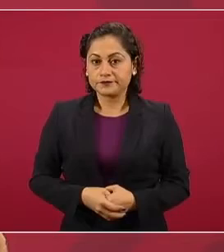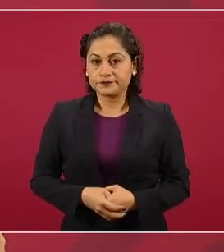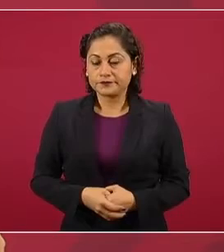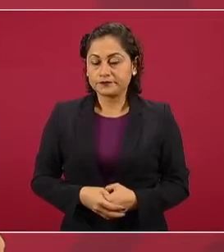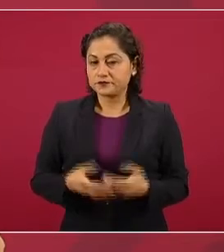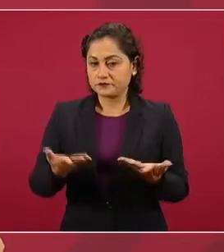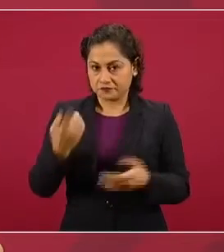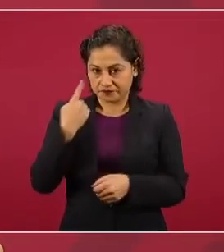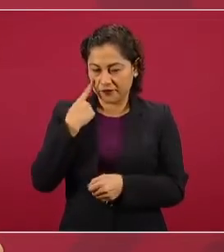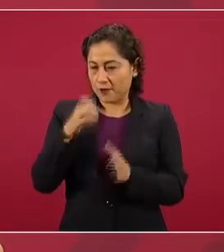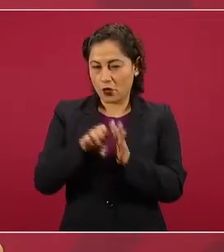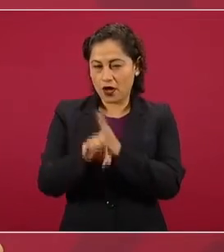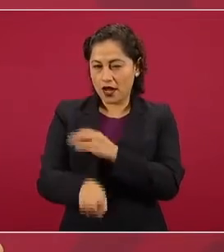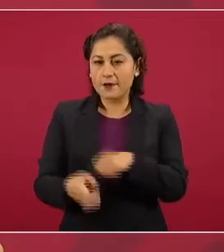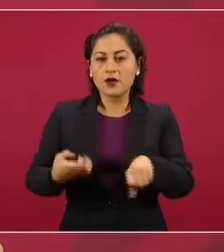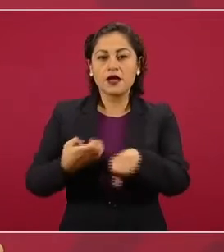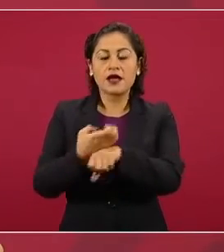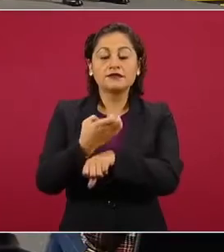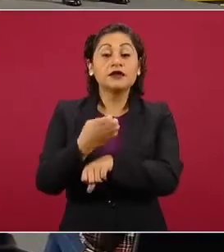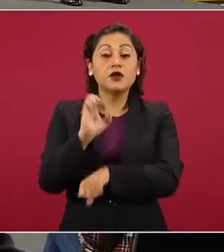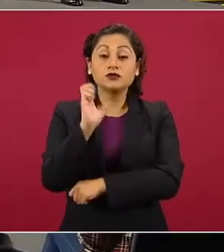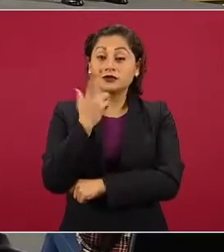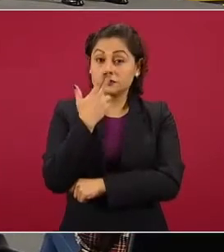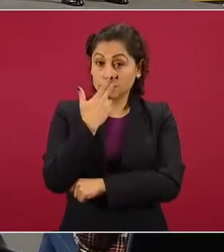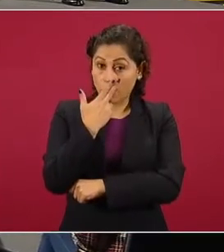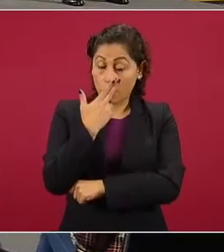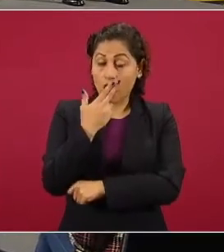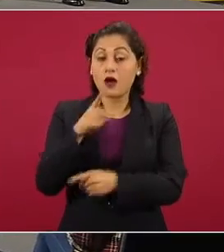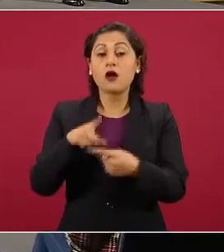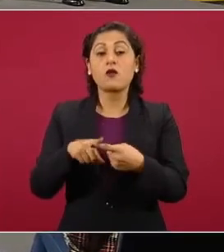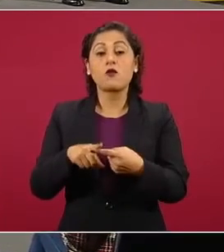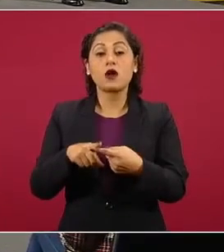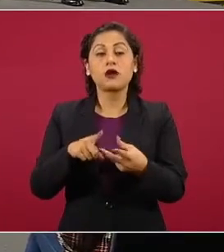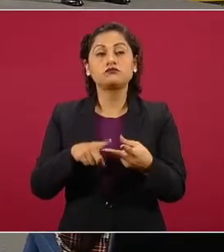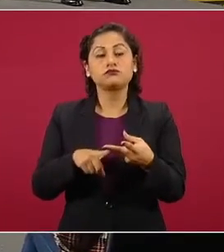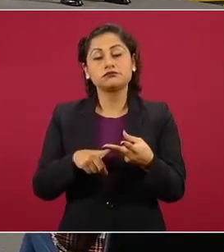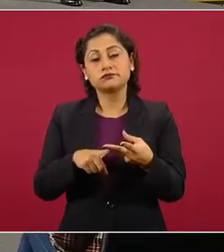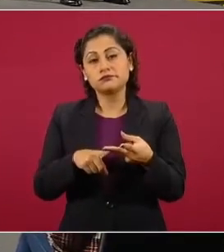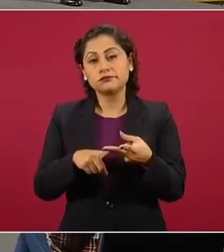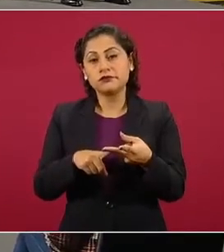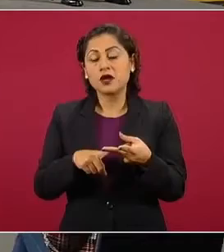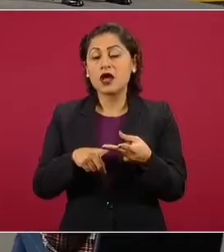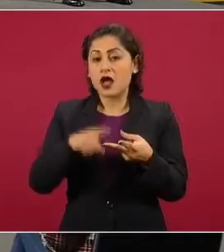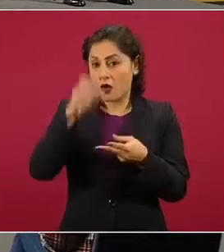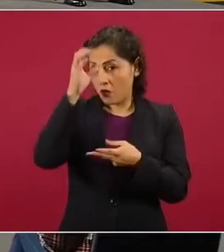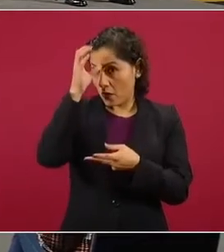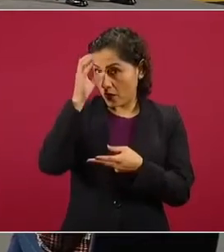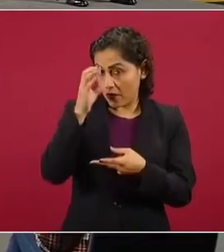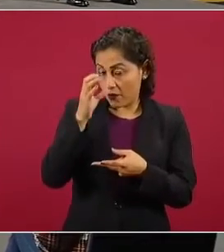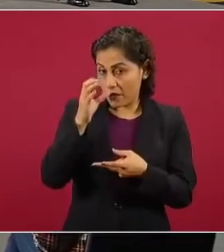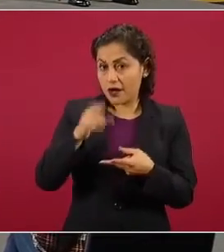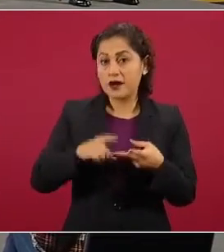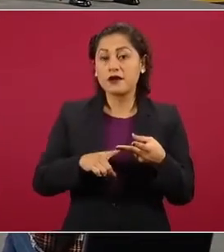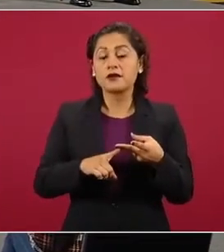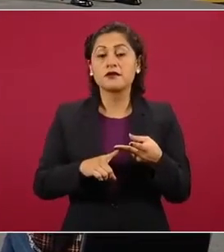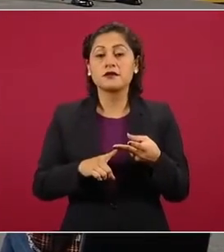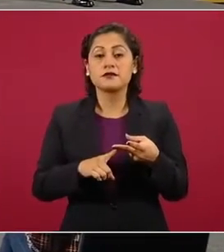estados como Chihuahua, como Coahuila,